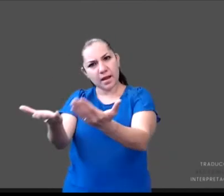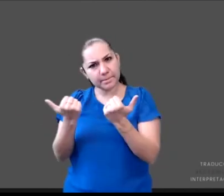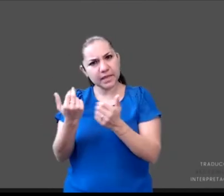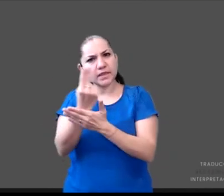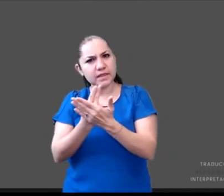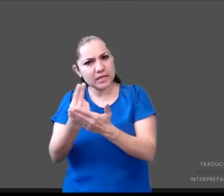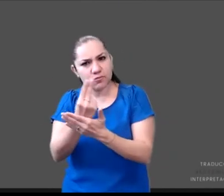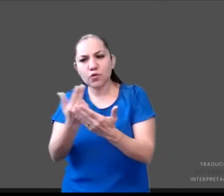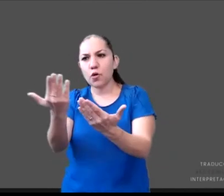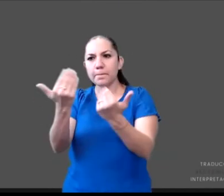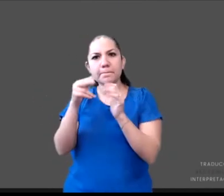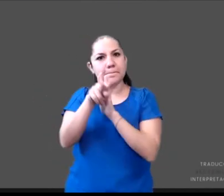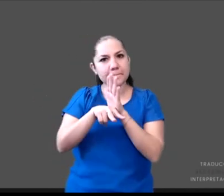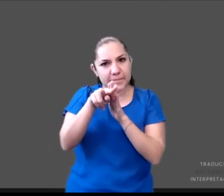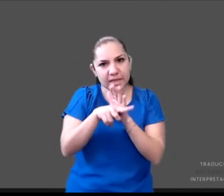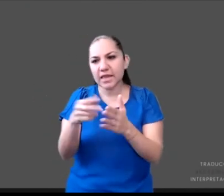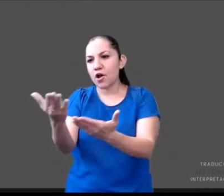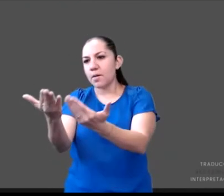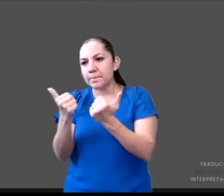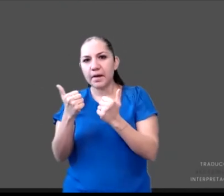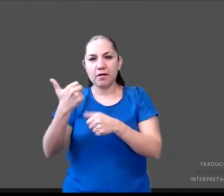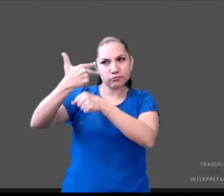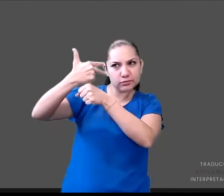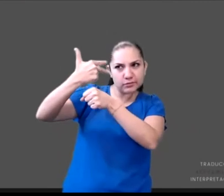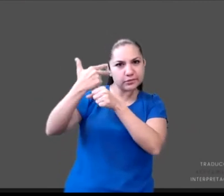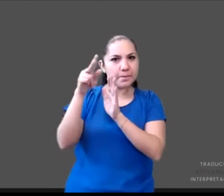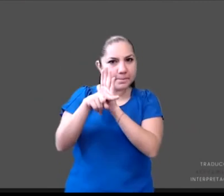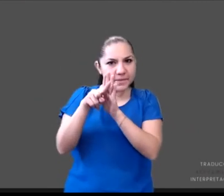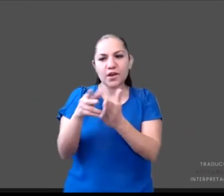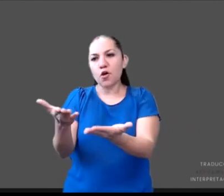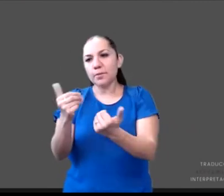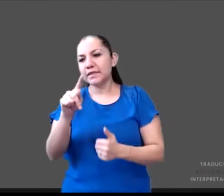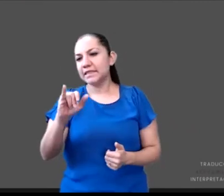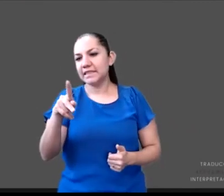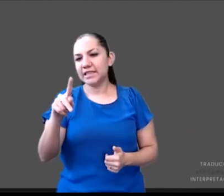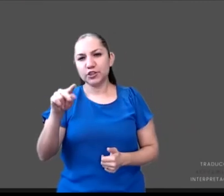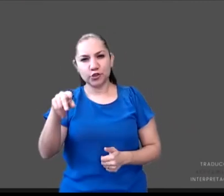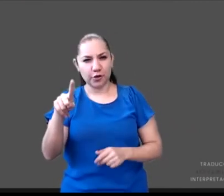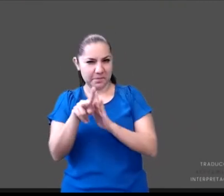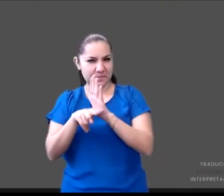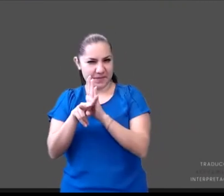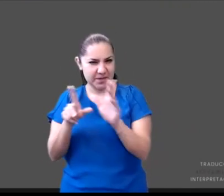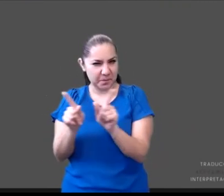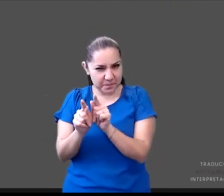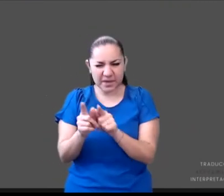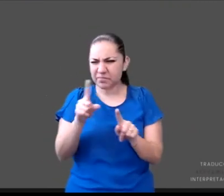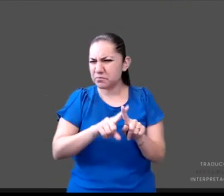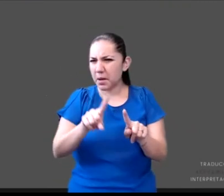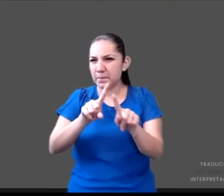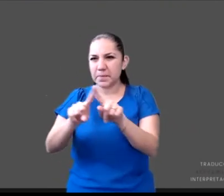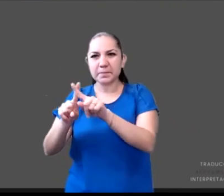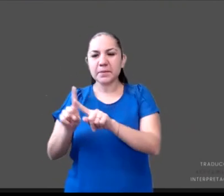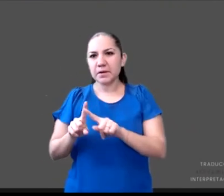podcasts, TikToks. Hicieron muchísimas cosas que estuvimos recibiendo, ¿no? en una